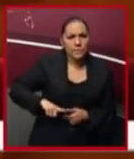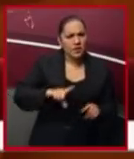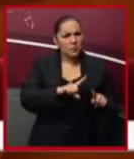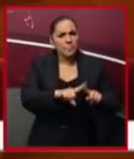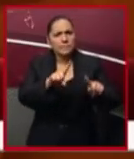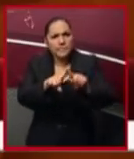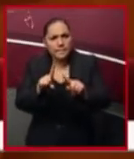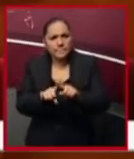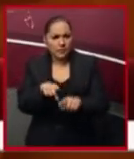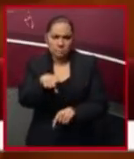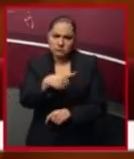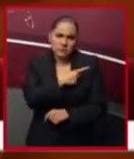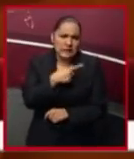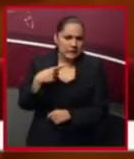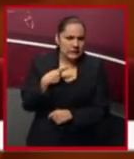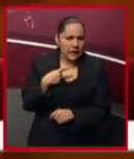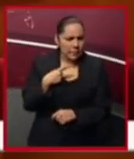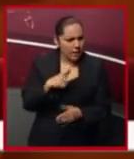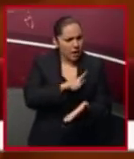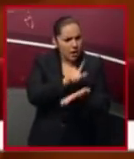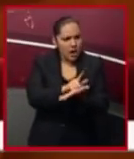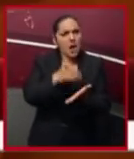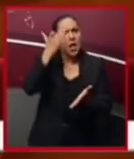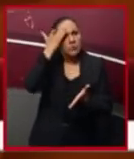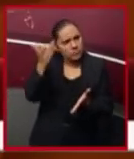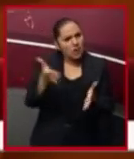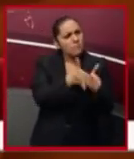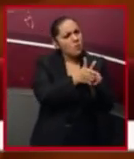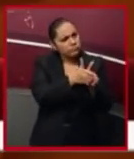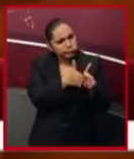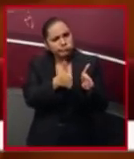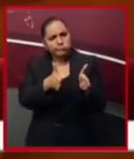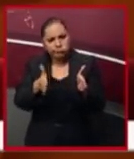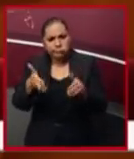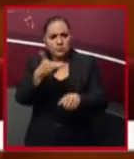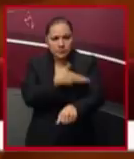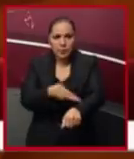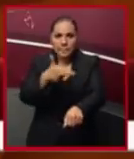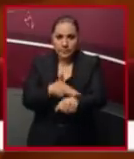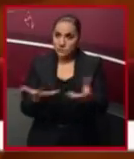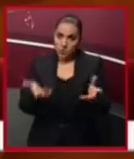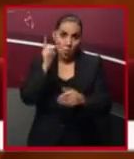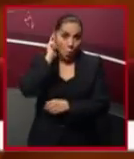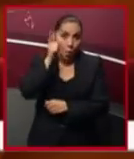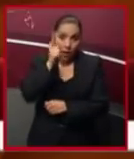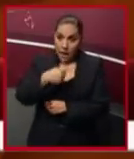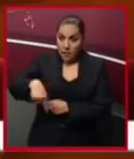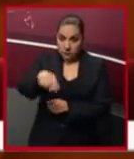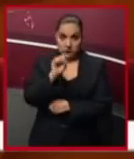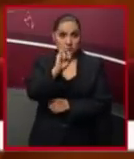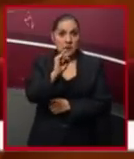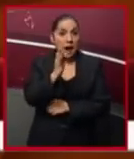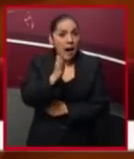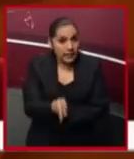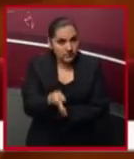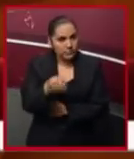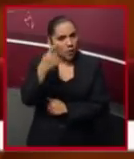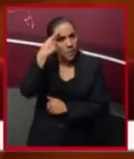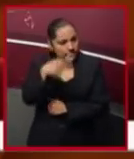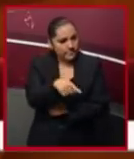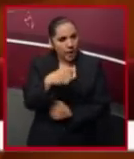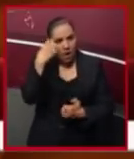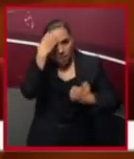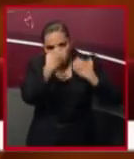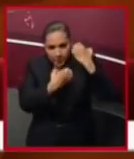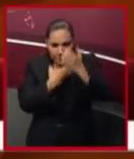tiempos legales y que espero que estén abiertos los expedientes a los que se les dé el curso para